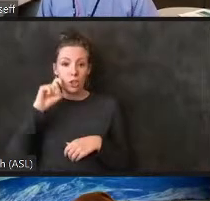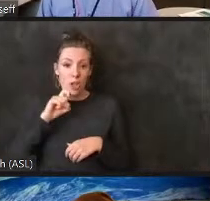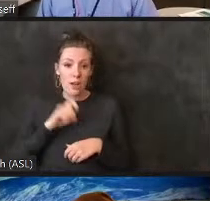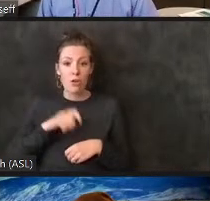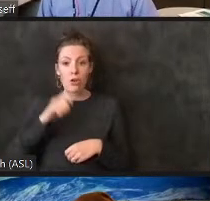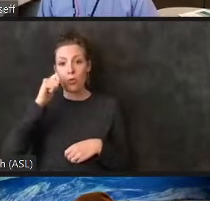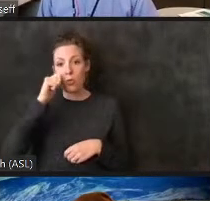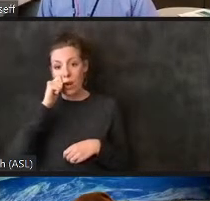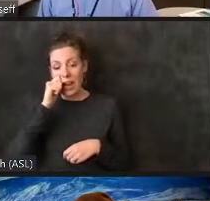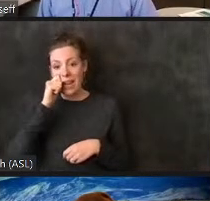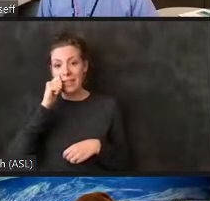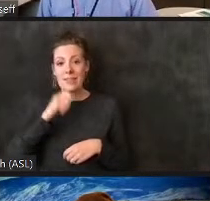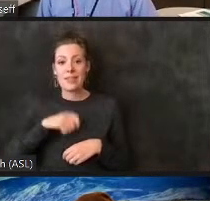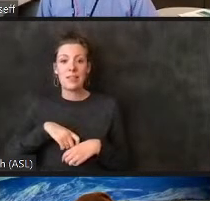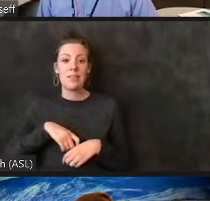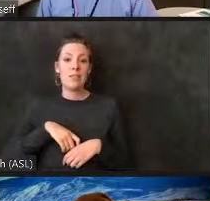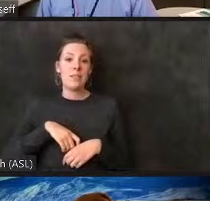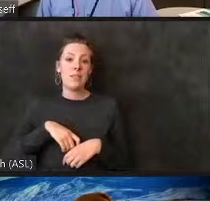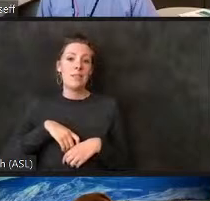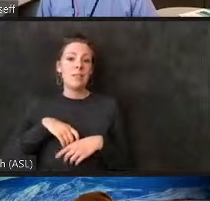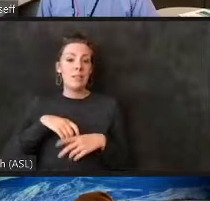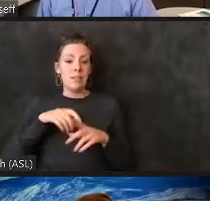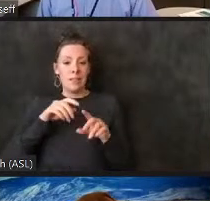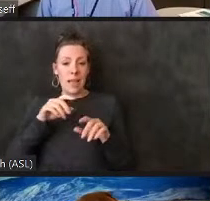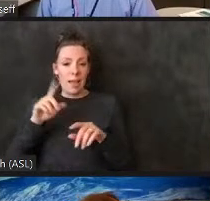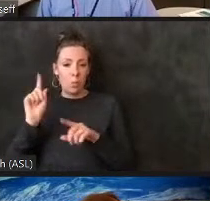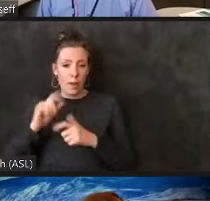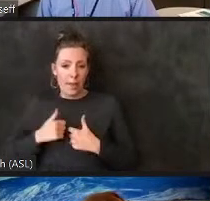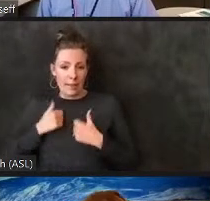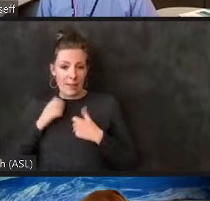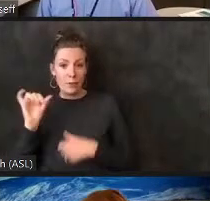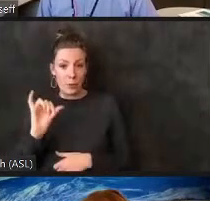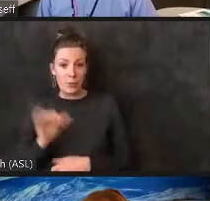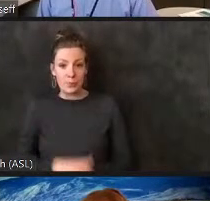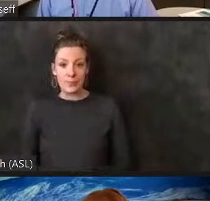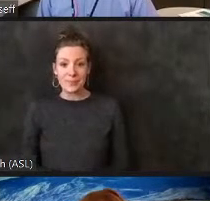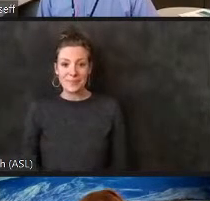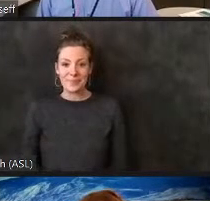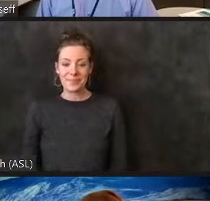ethnicity, and we'll also be able to look at geography.